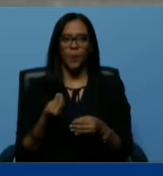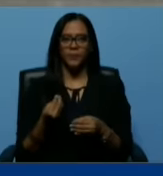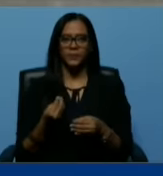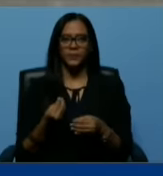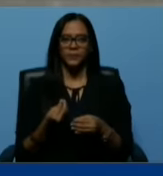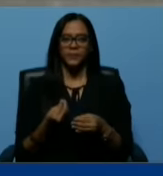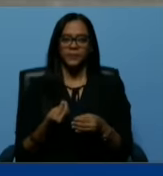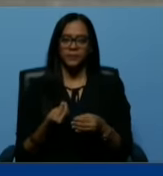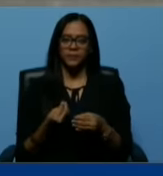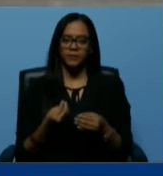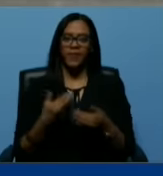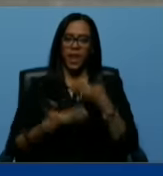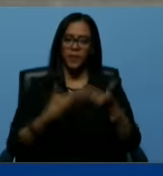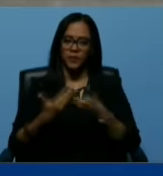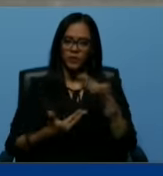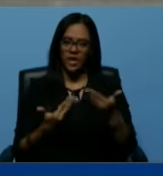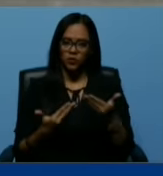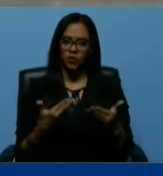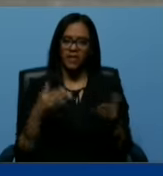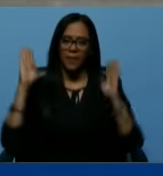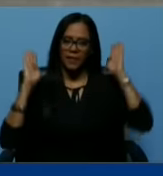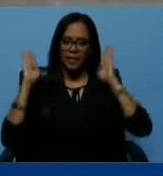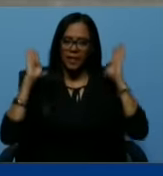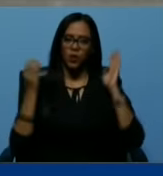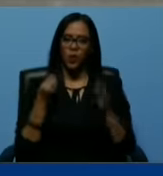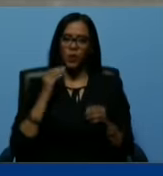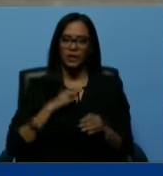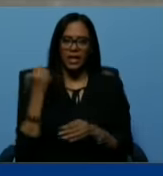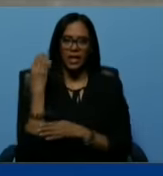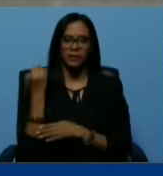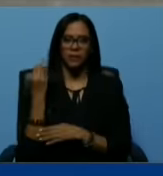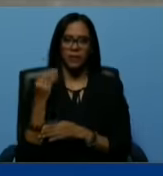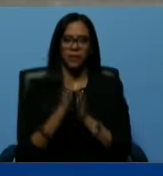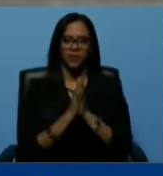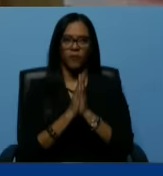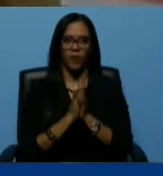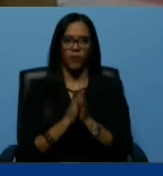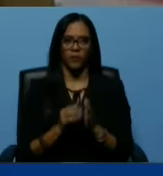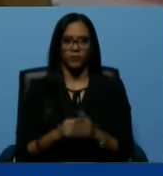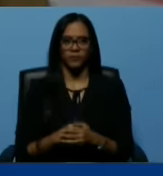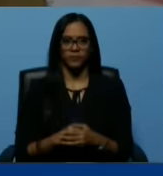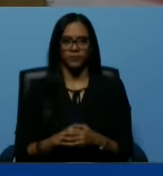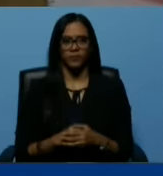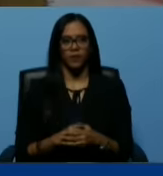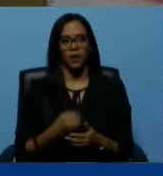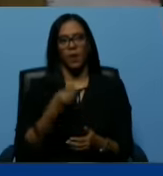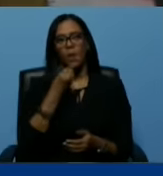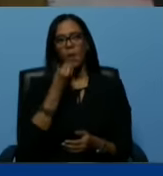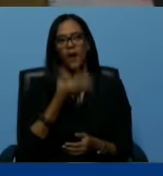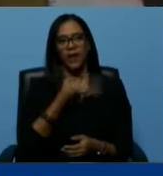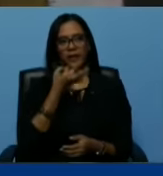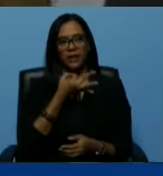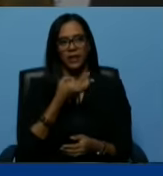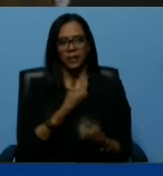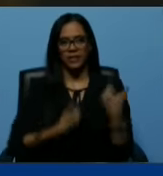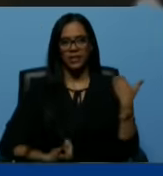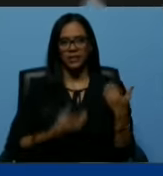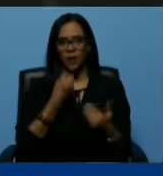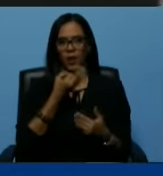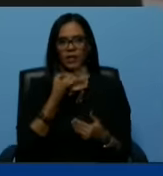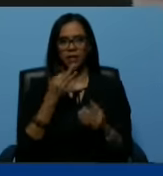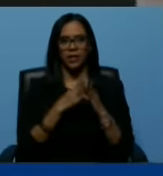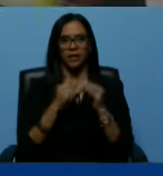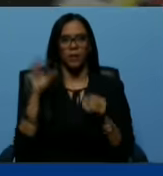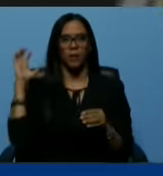de postulación, cómo están las asambleas, por favor. Buenas tardes, presidente. Buenas tardes a todo el país. Saludo a los consejos